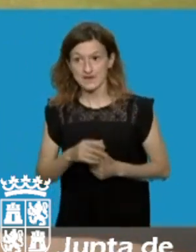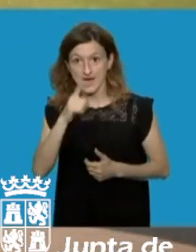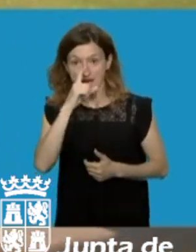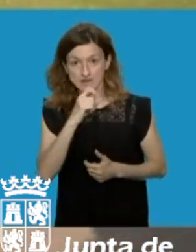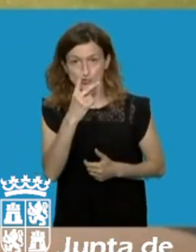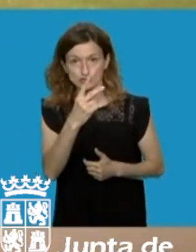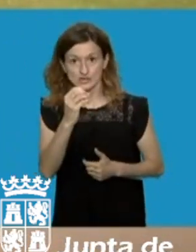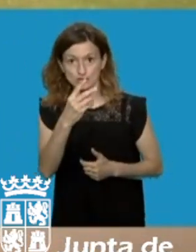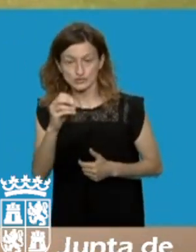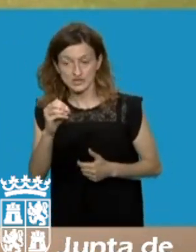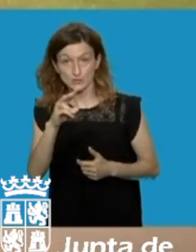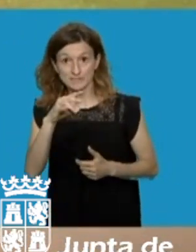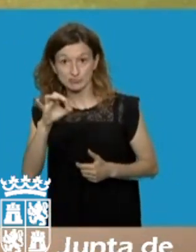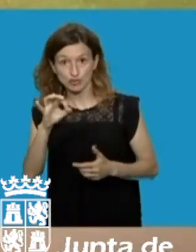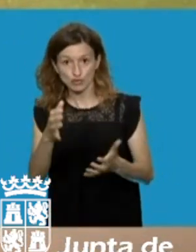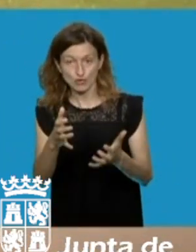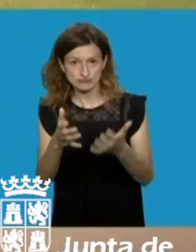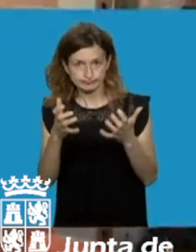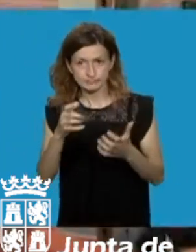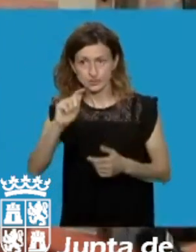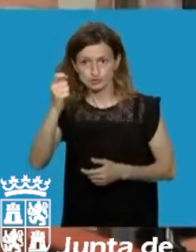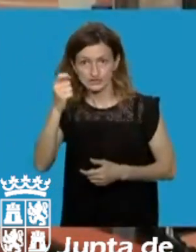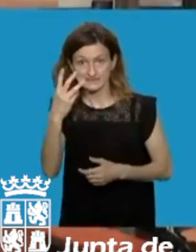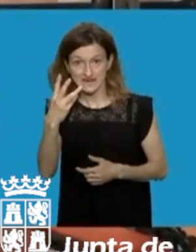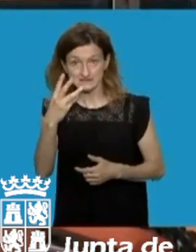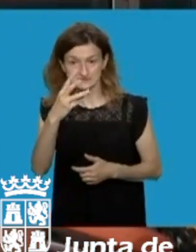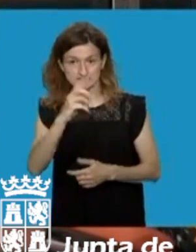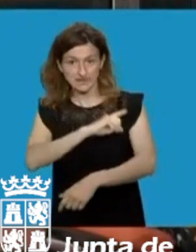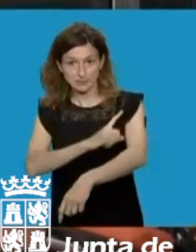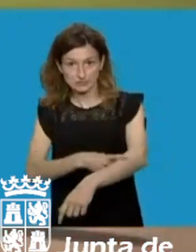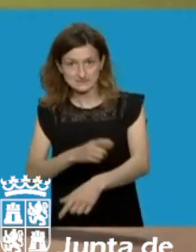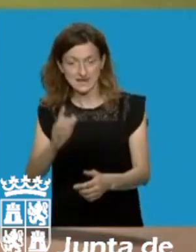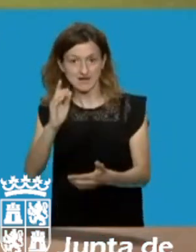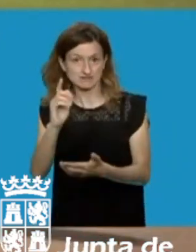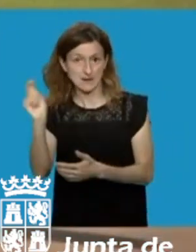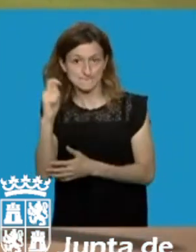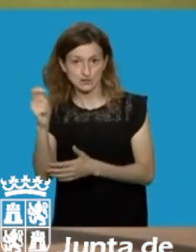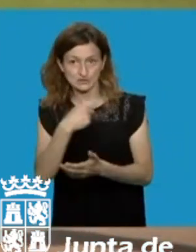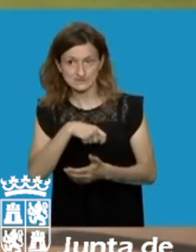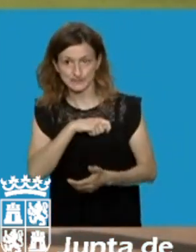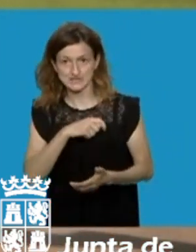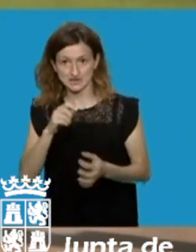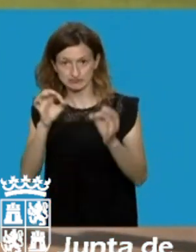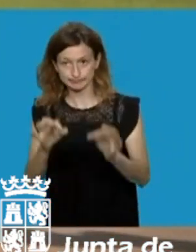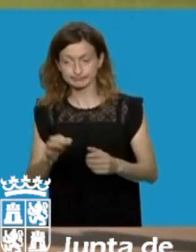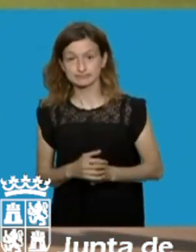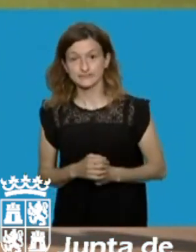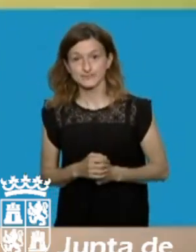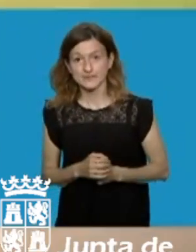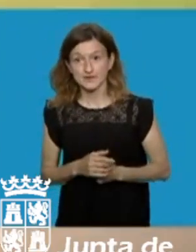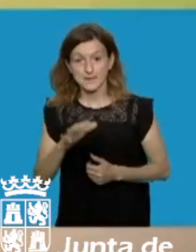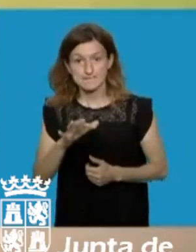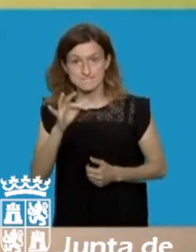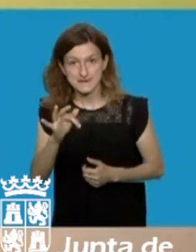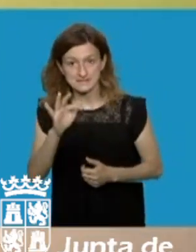difícil, Víctor ha conseguido que 3 de sus pupilos se hayan proclamado campeones de España. Además, los suyos han sumado